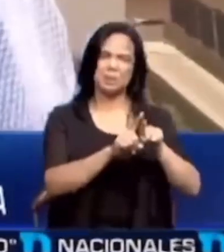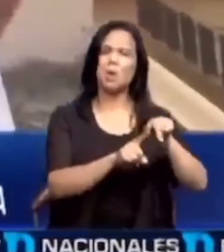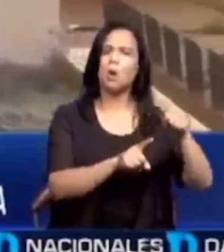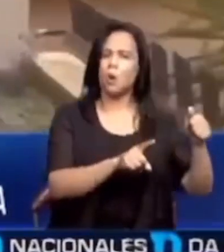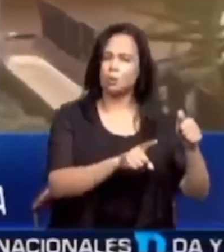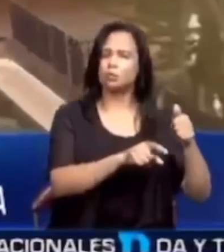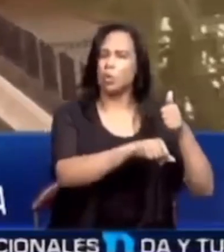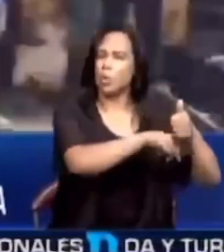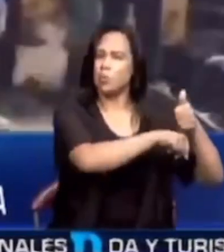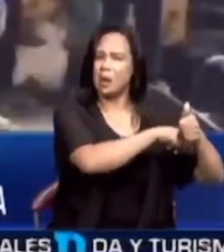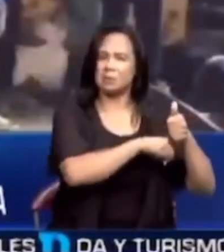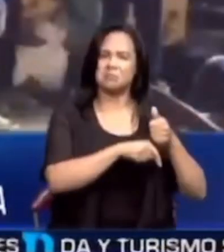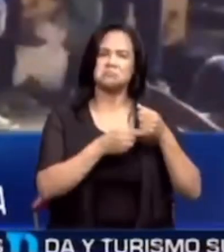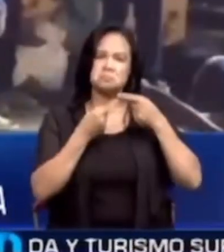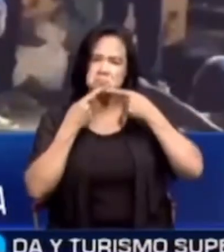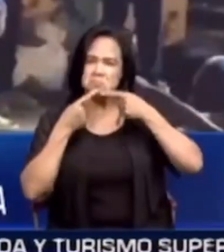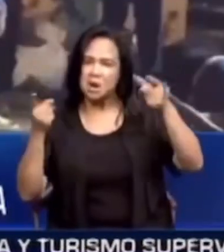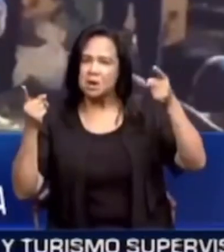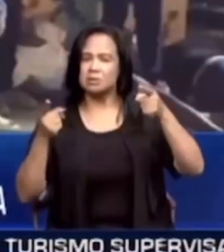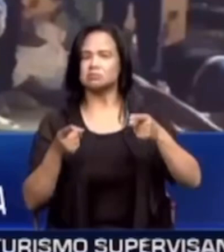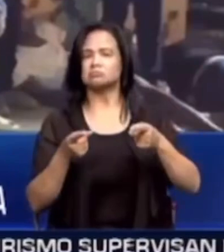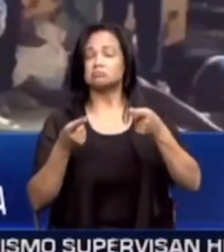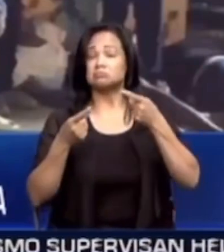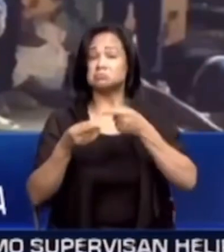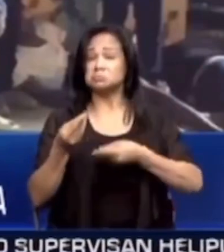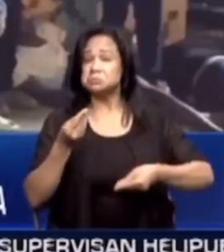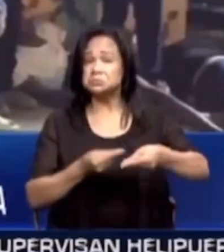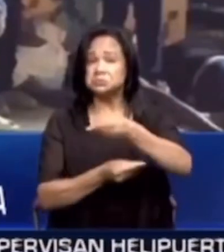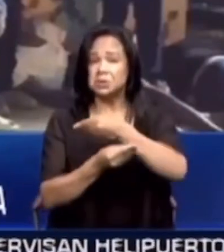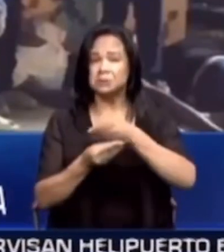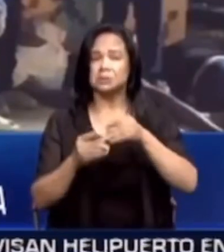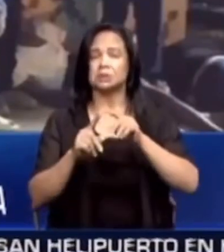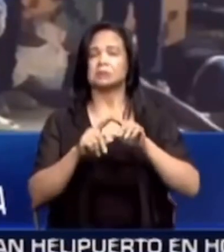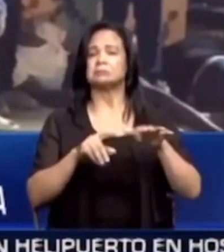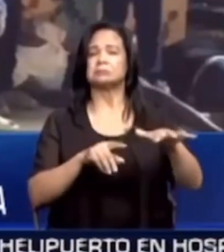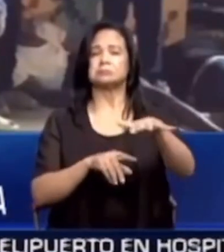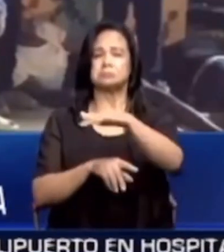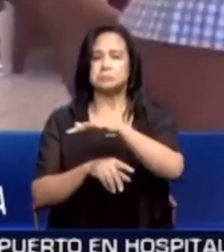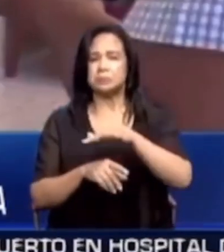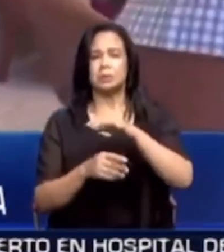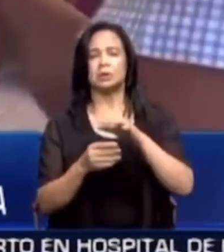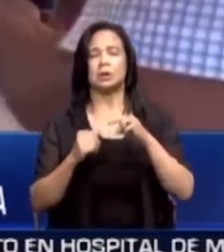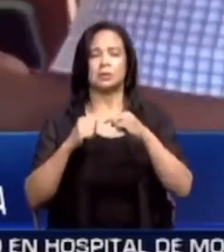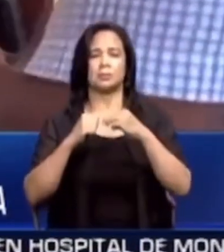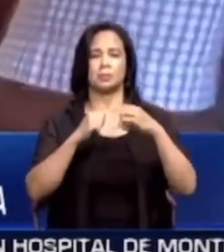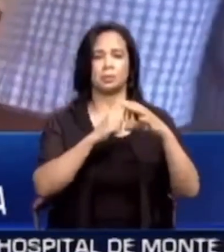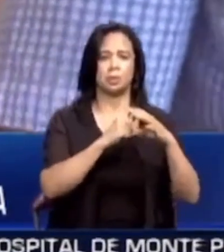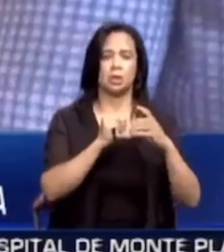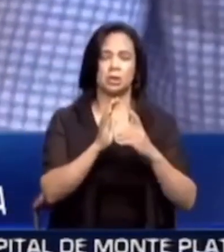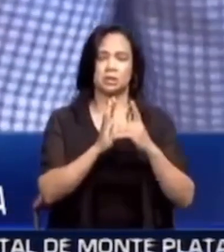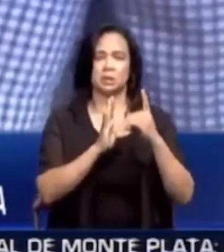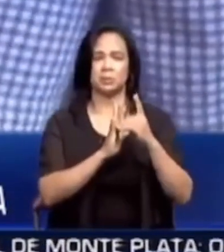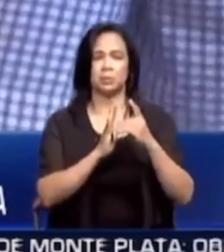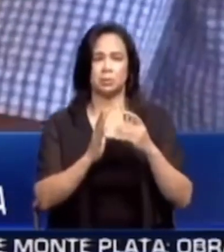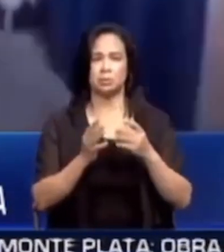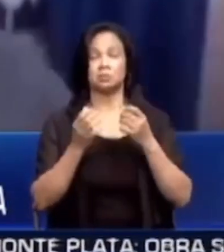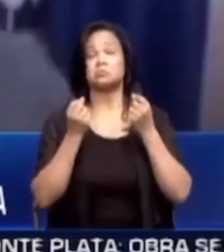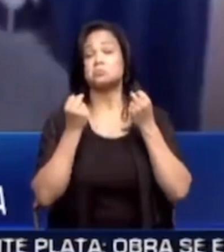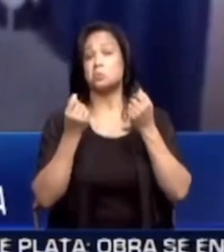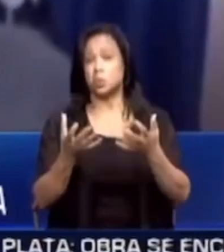envueltos en el tráfico de haitiano que se producen diversas localidades de las provincias Monte Cristi dacabó